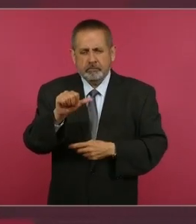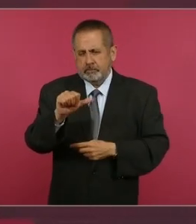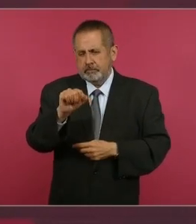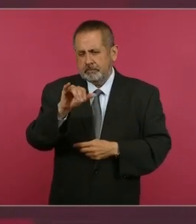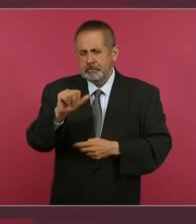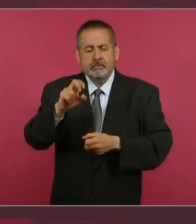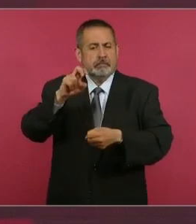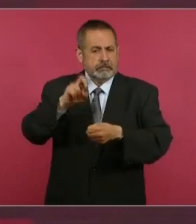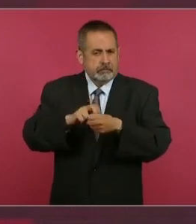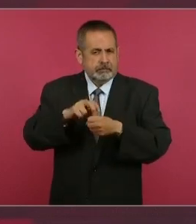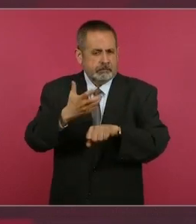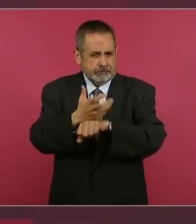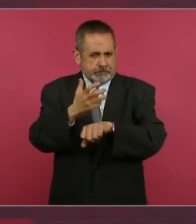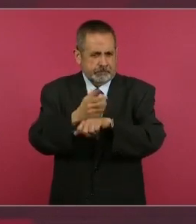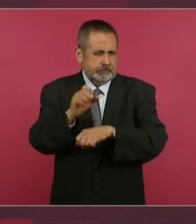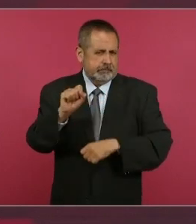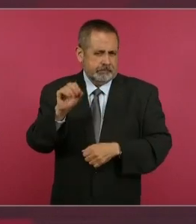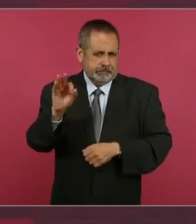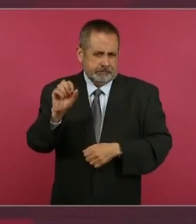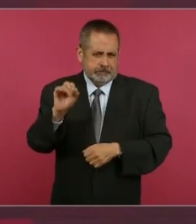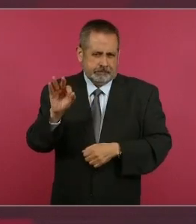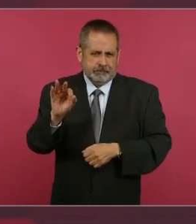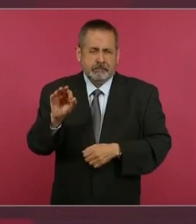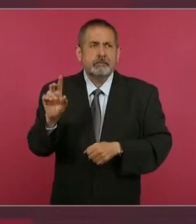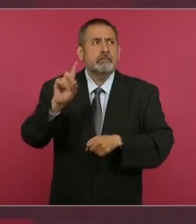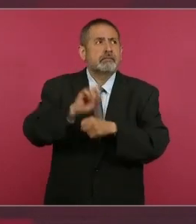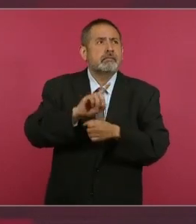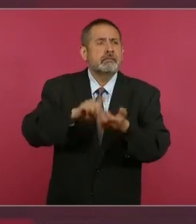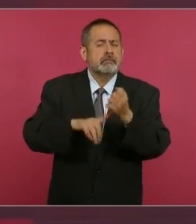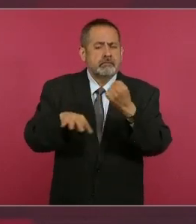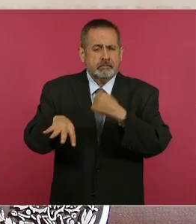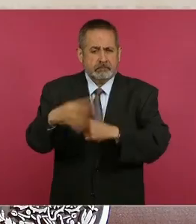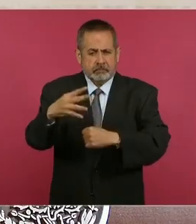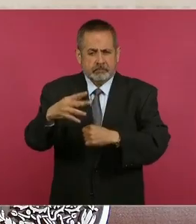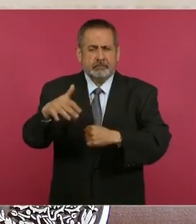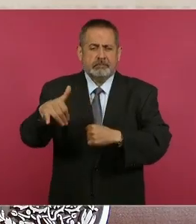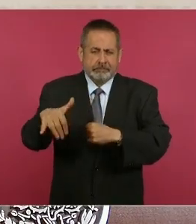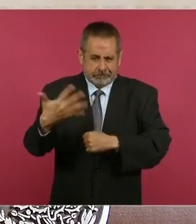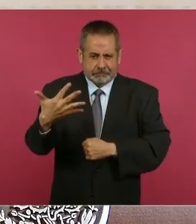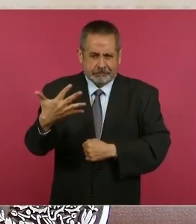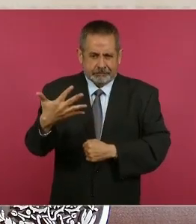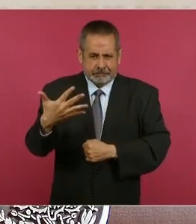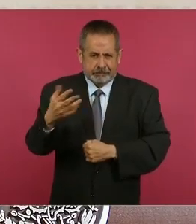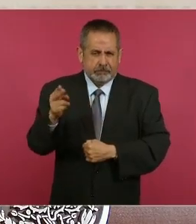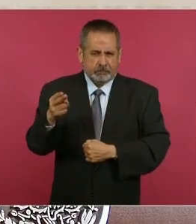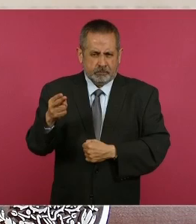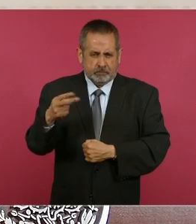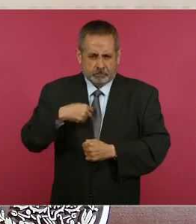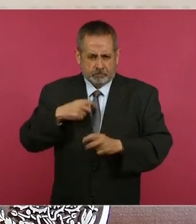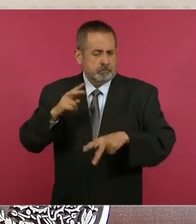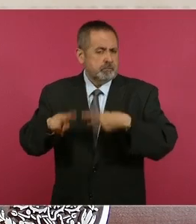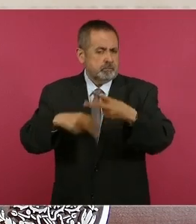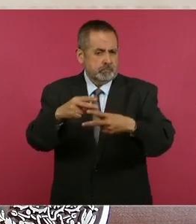Asia-Pacífico en San Francisco el día 14 y 15 de noviembre.